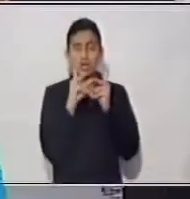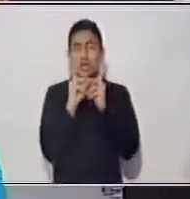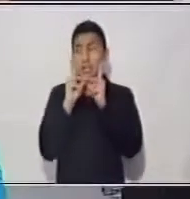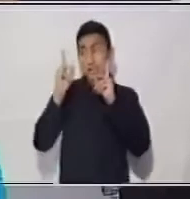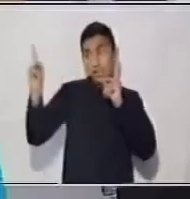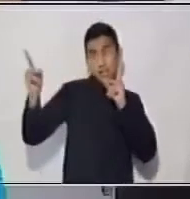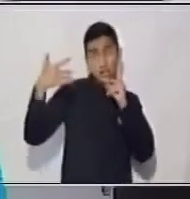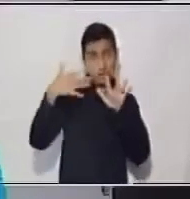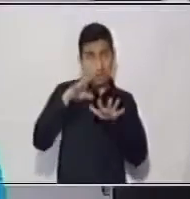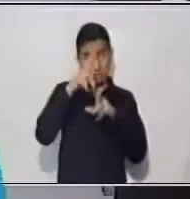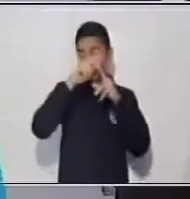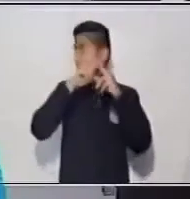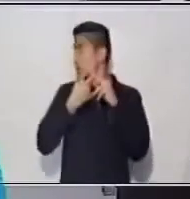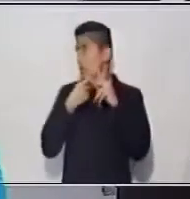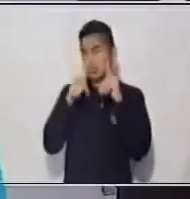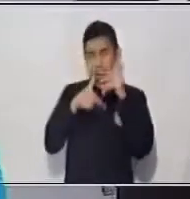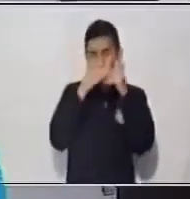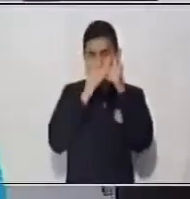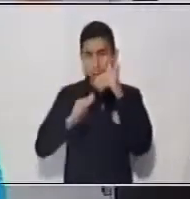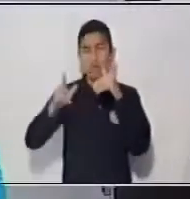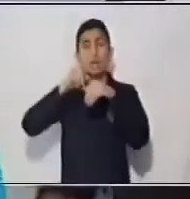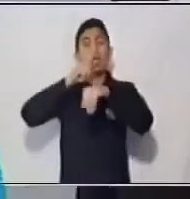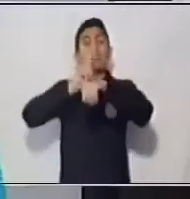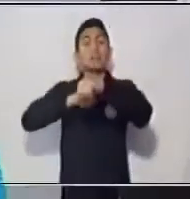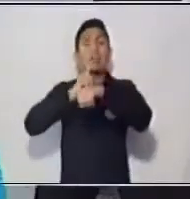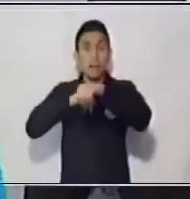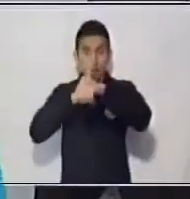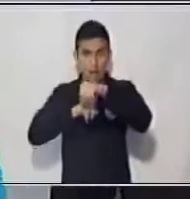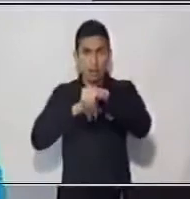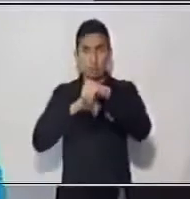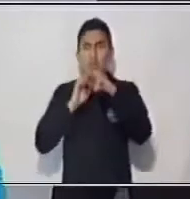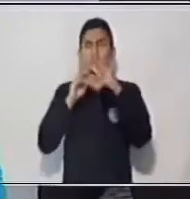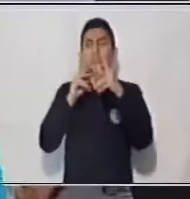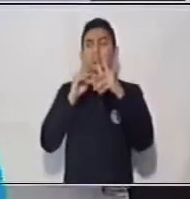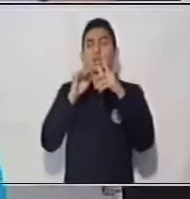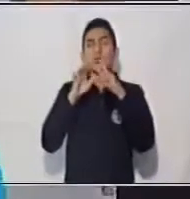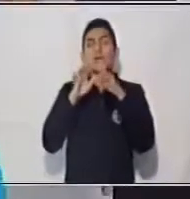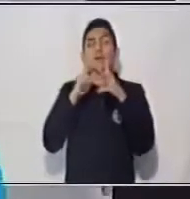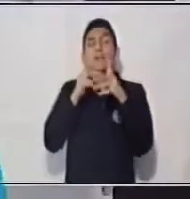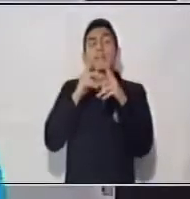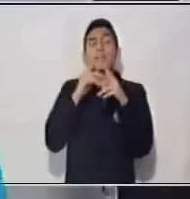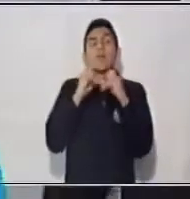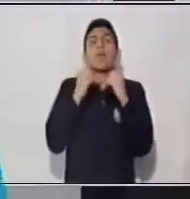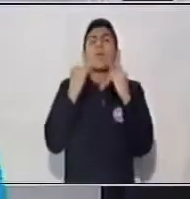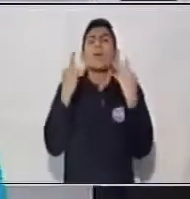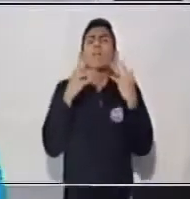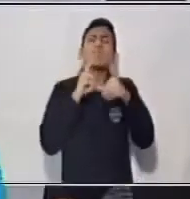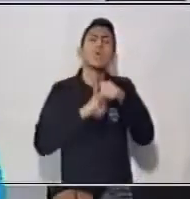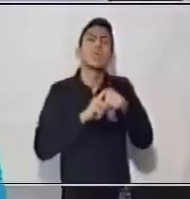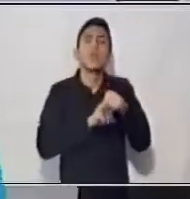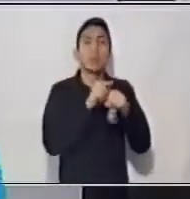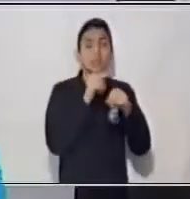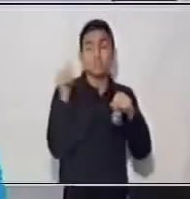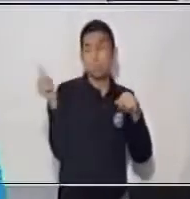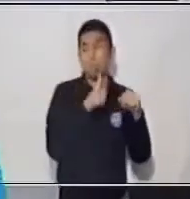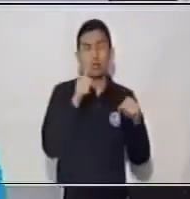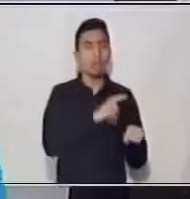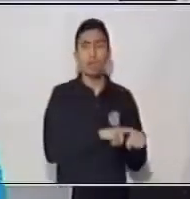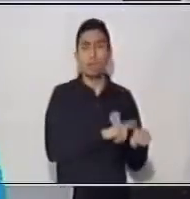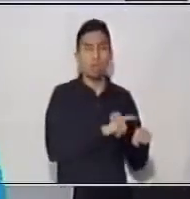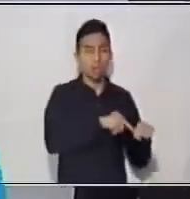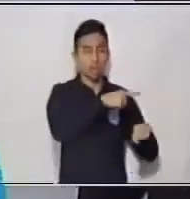recorre, el tiempo que lleva a hacer ese